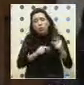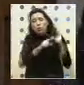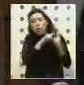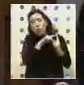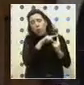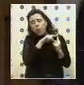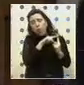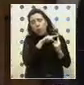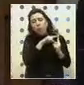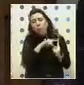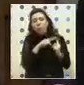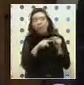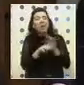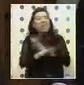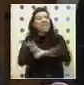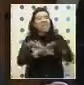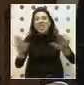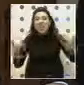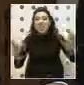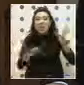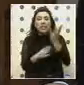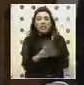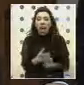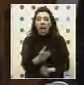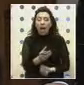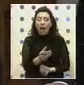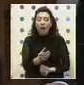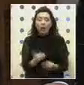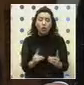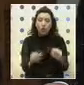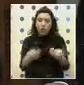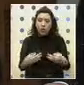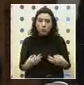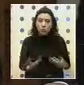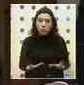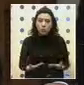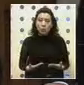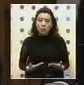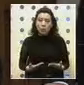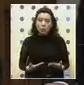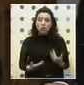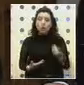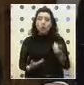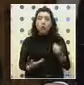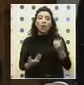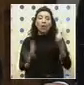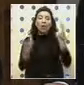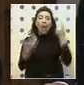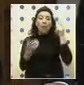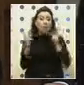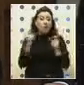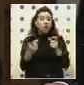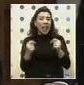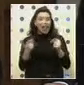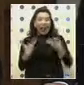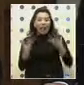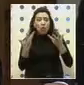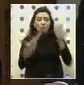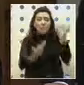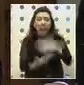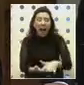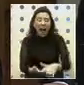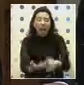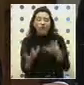debe ser erradicado. Qué injusto sería que aquellos que envían ejercicio de violencia y maltrato a las personas mayores